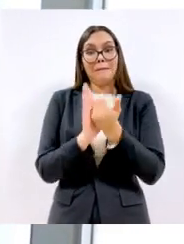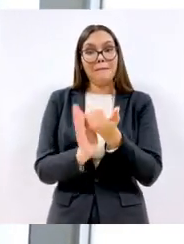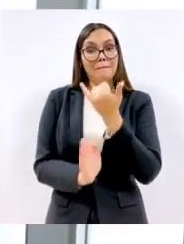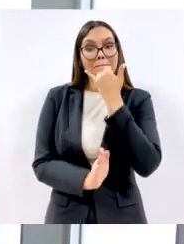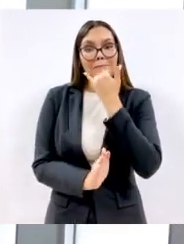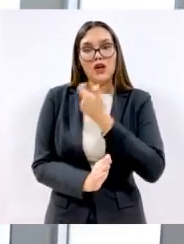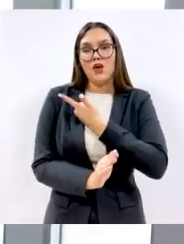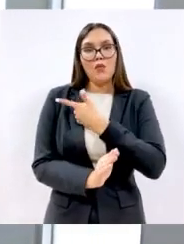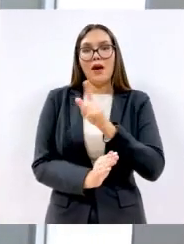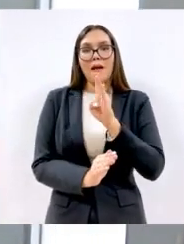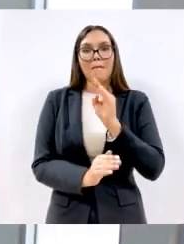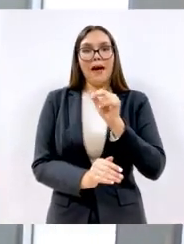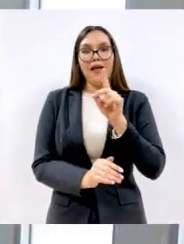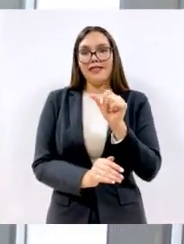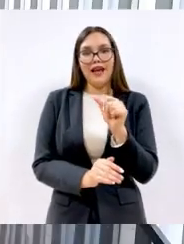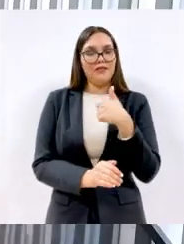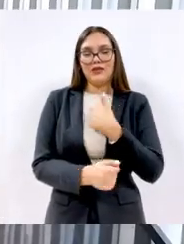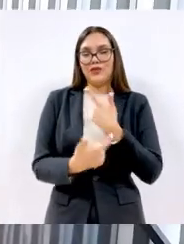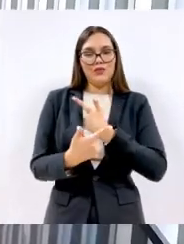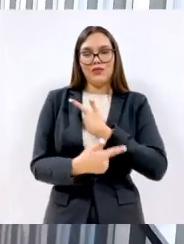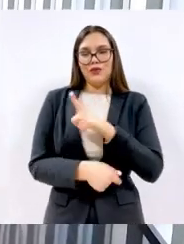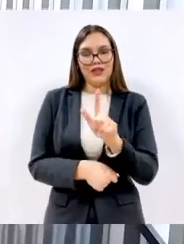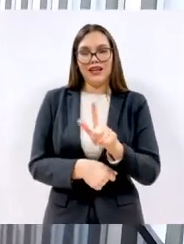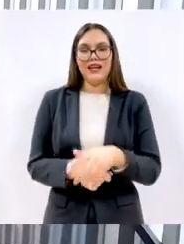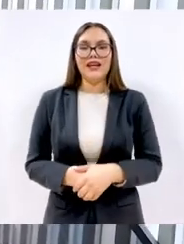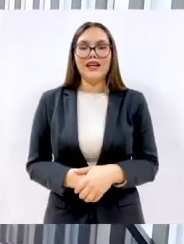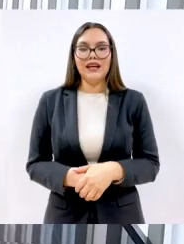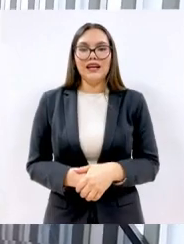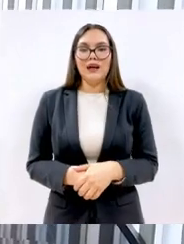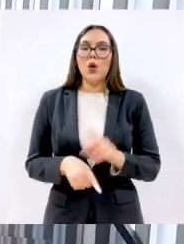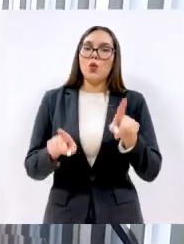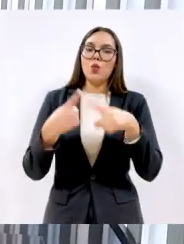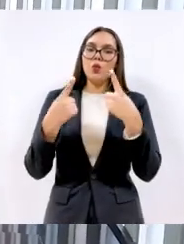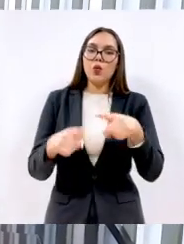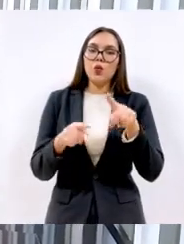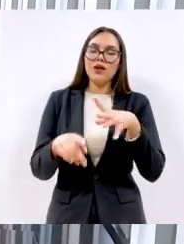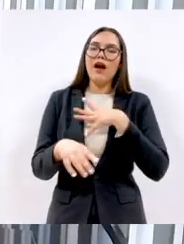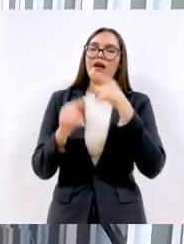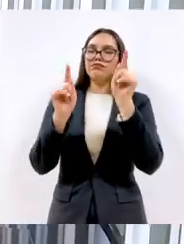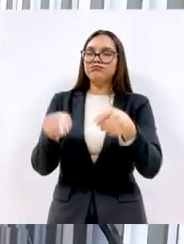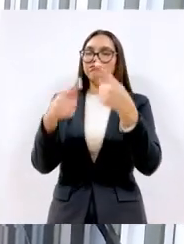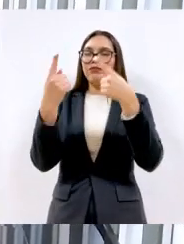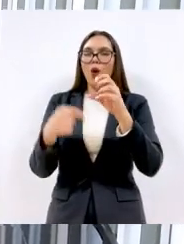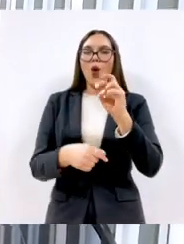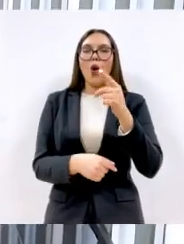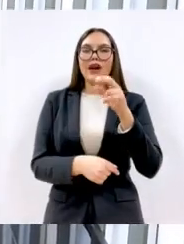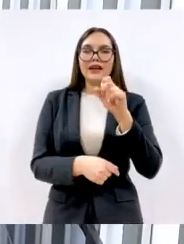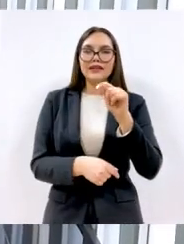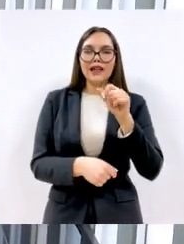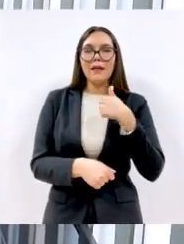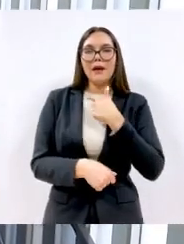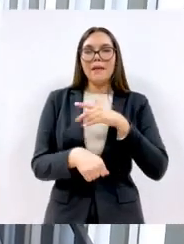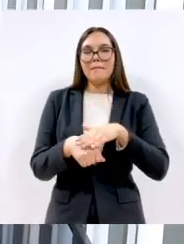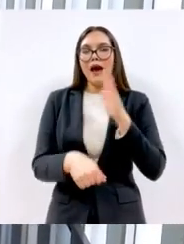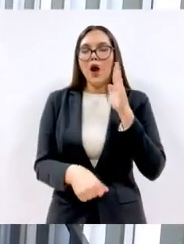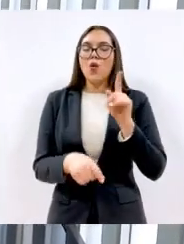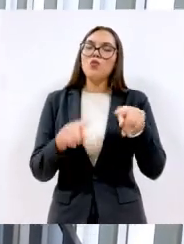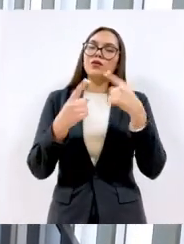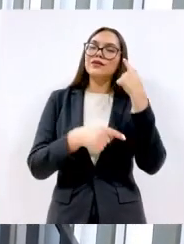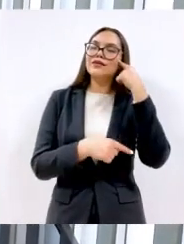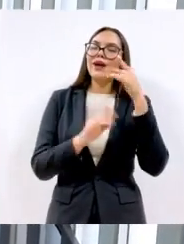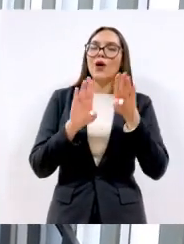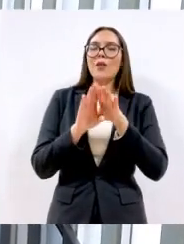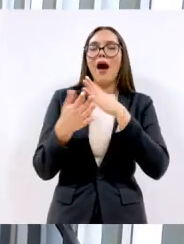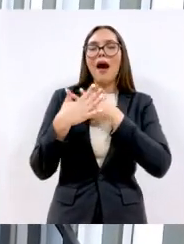menos, sinceramente no me gusta la banda. Me gusta la música instrumental, es mi música preferida, la